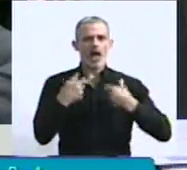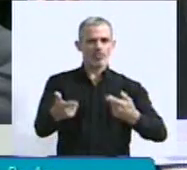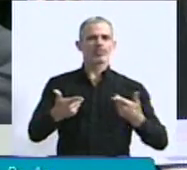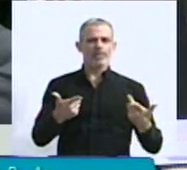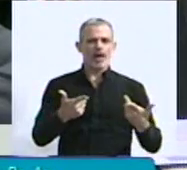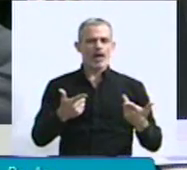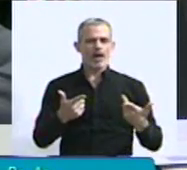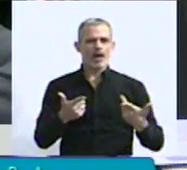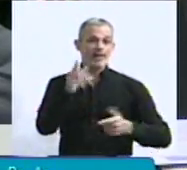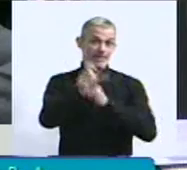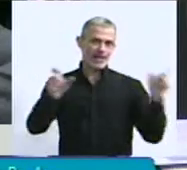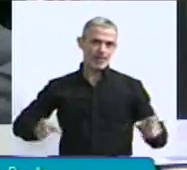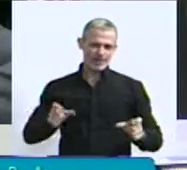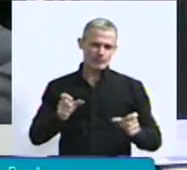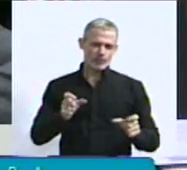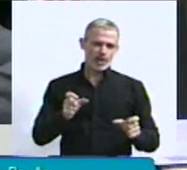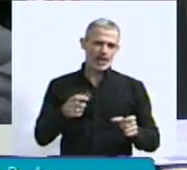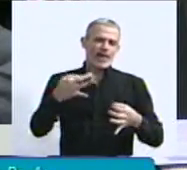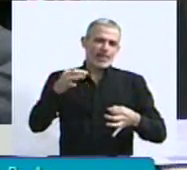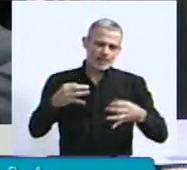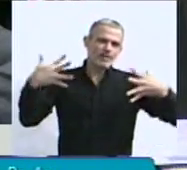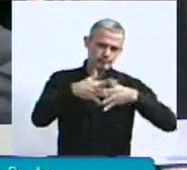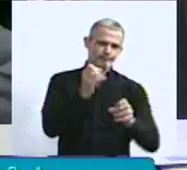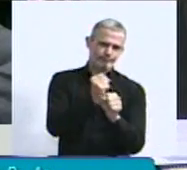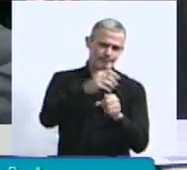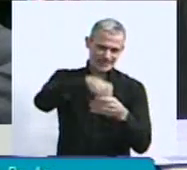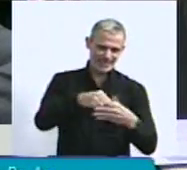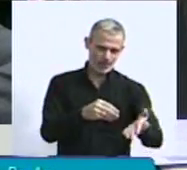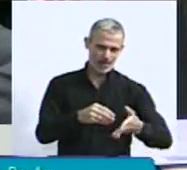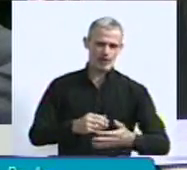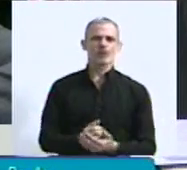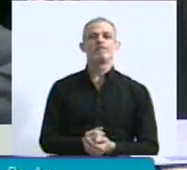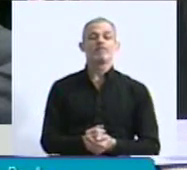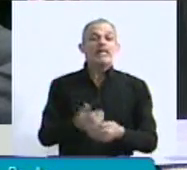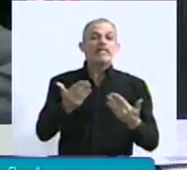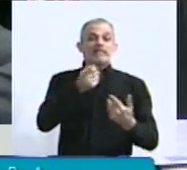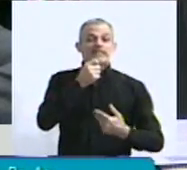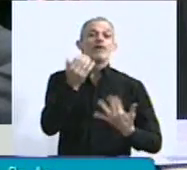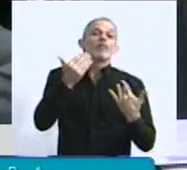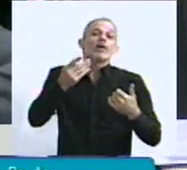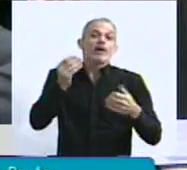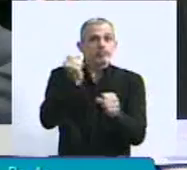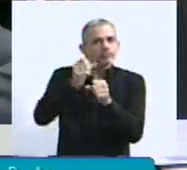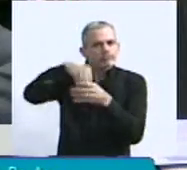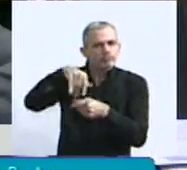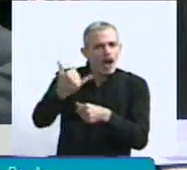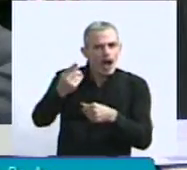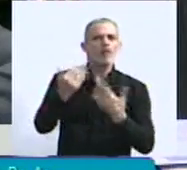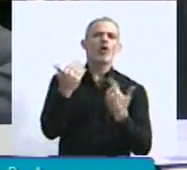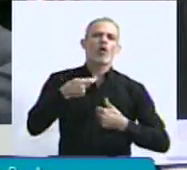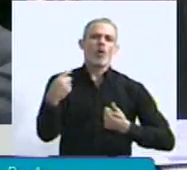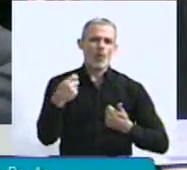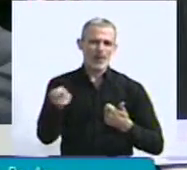de quienes estuvieran en condiciones de hacerlo. Es decir, la posibilidad de jubilarse, la